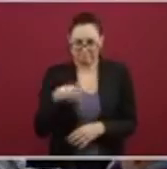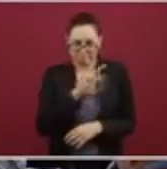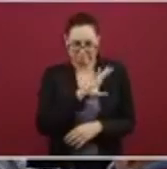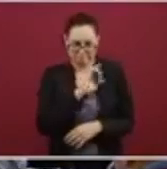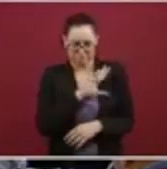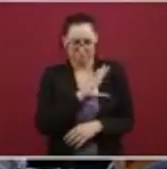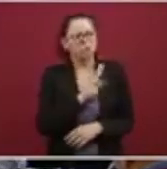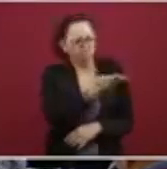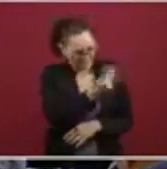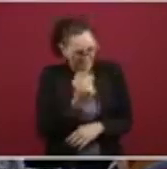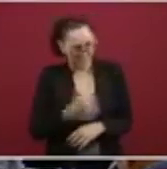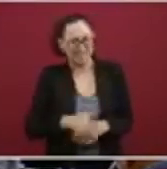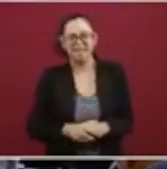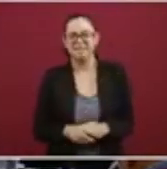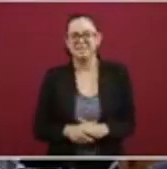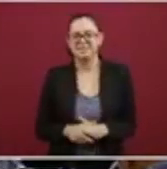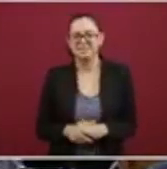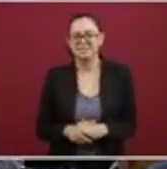Ven.